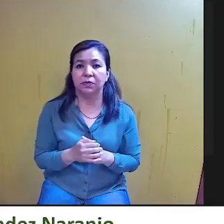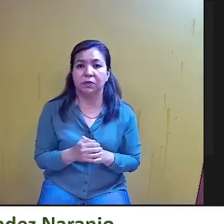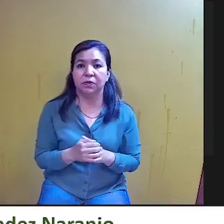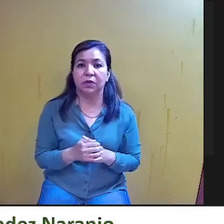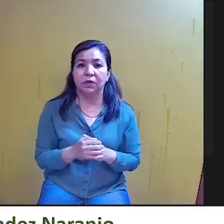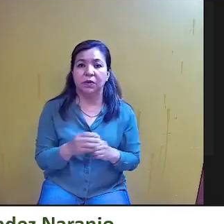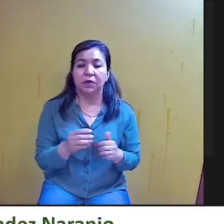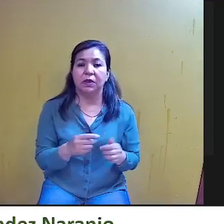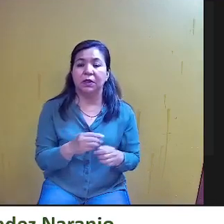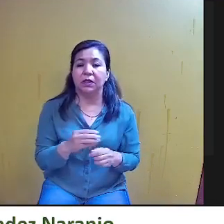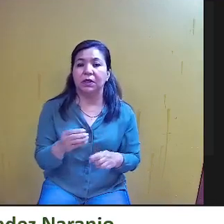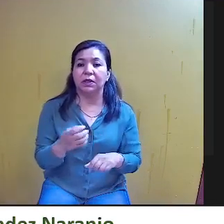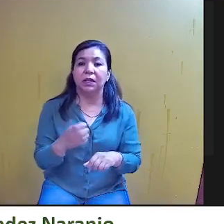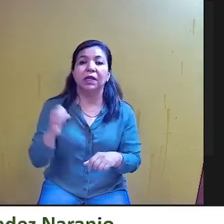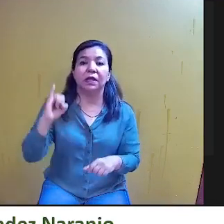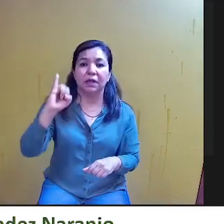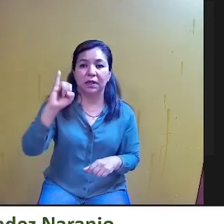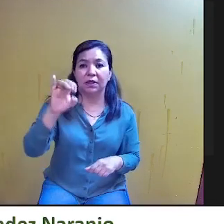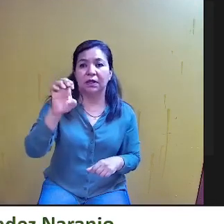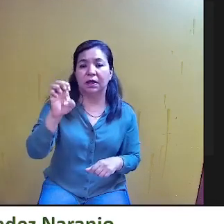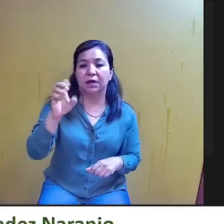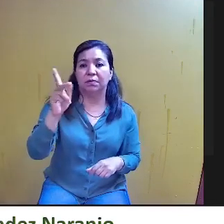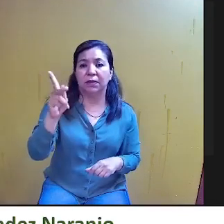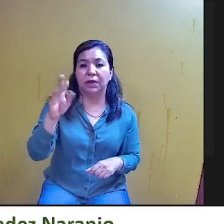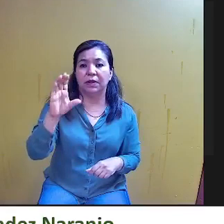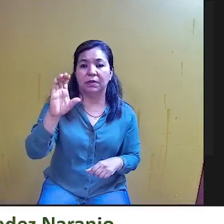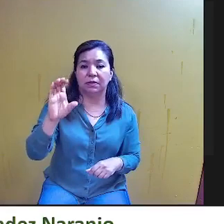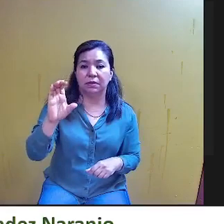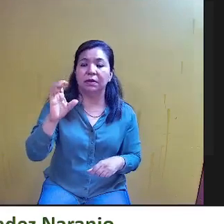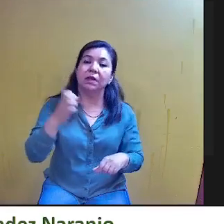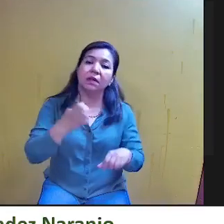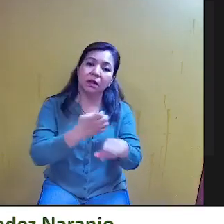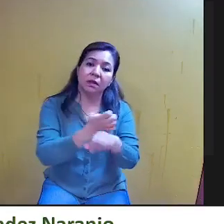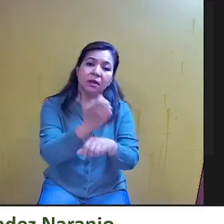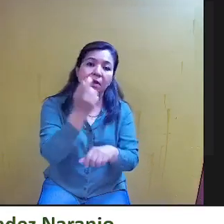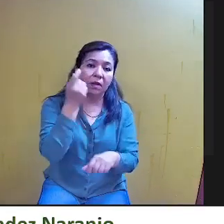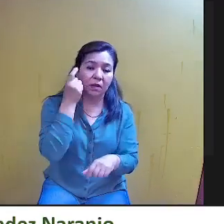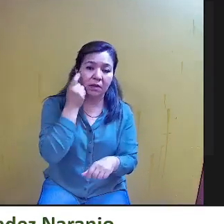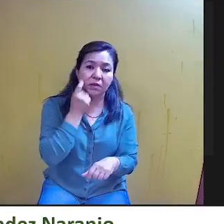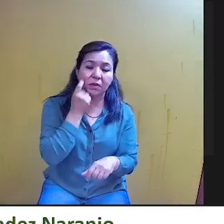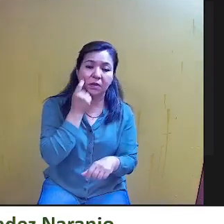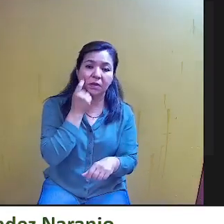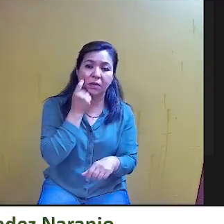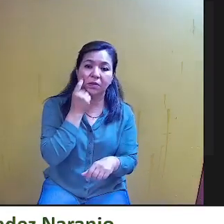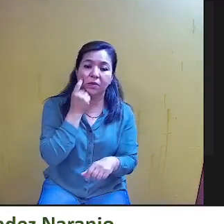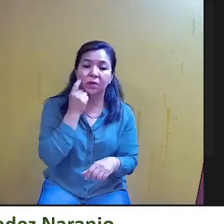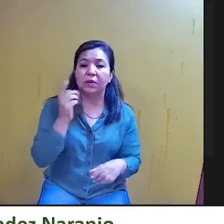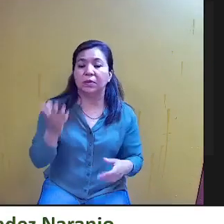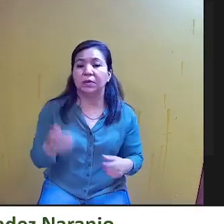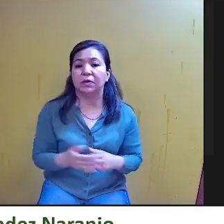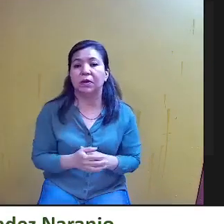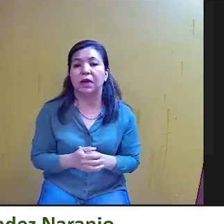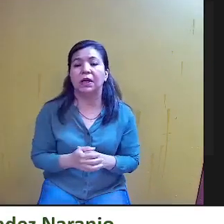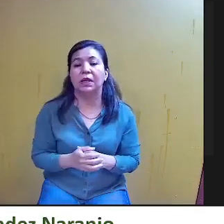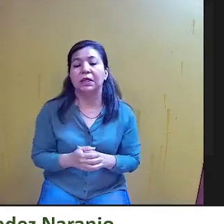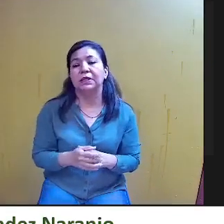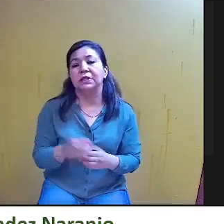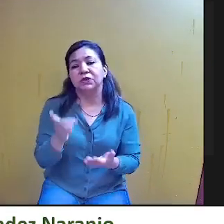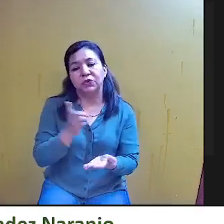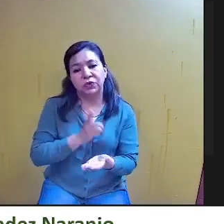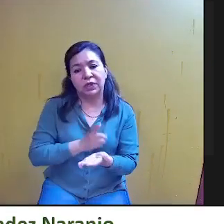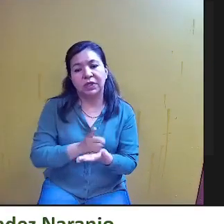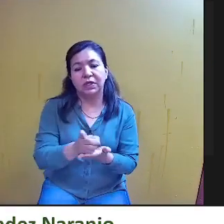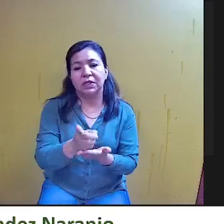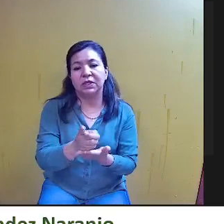emitida por el Consejo General del Instituto Electoral y de Participación Ciudadana del Estado de Guerrero, por la posible vulneración al derecho de libre